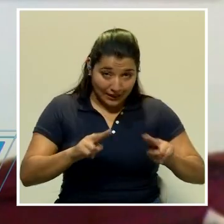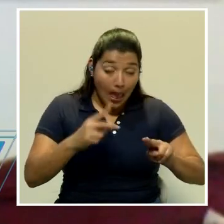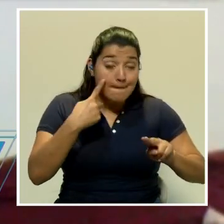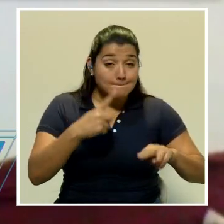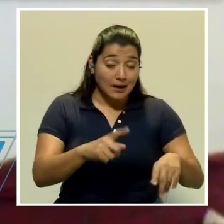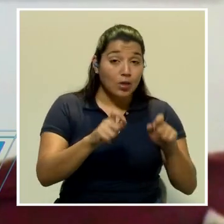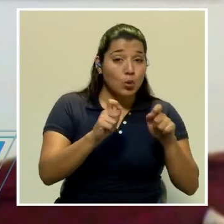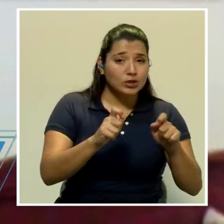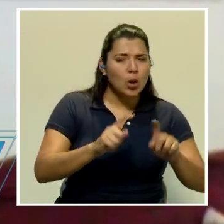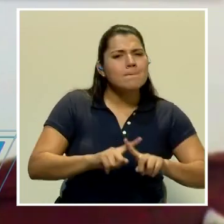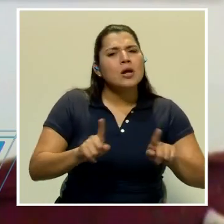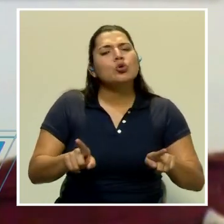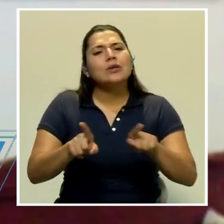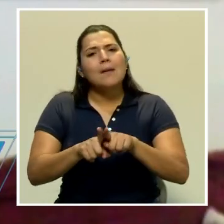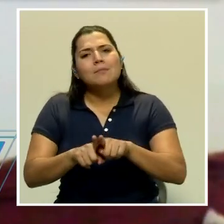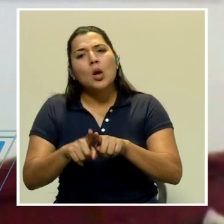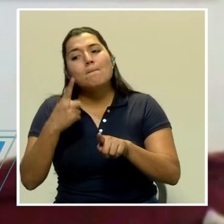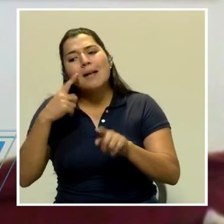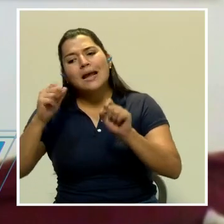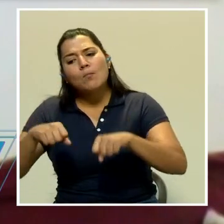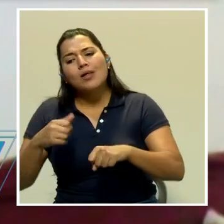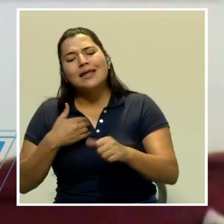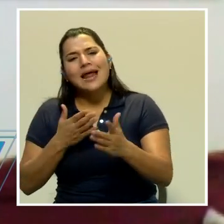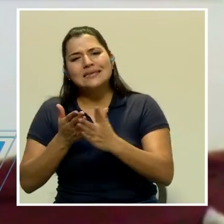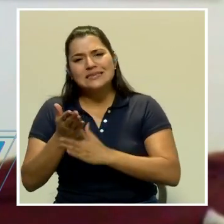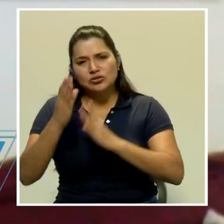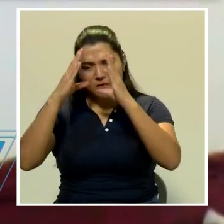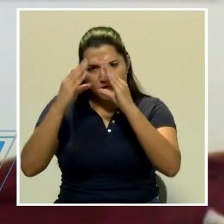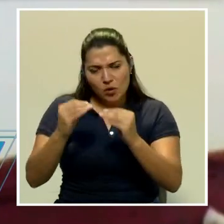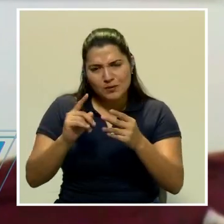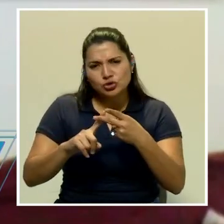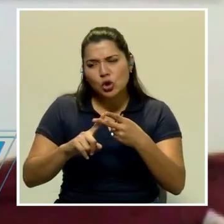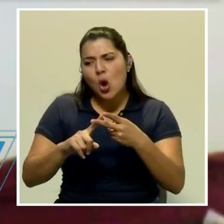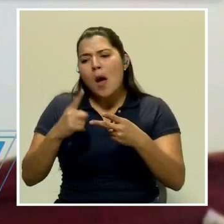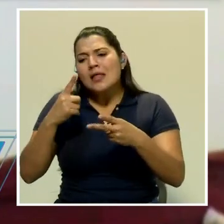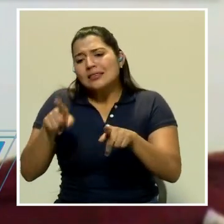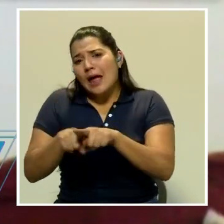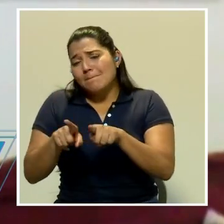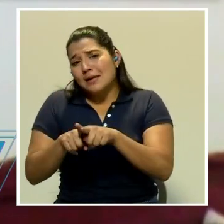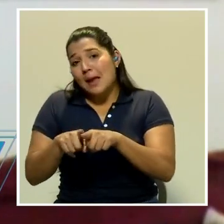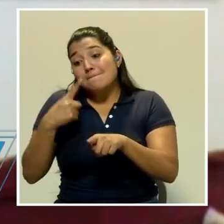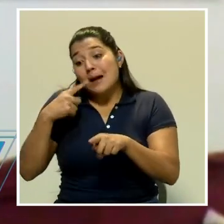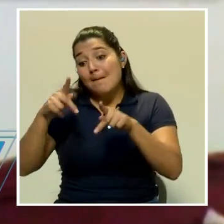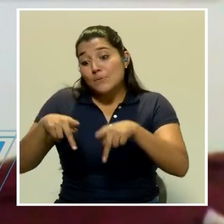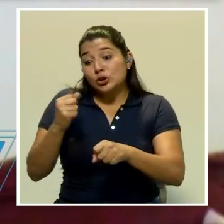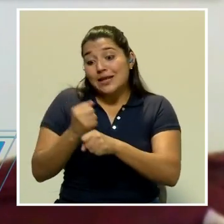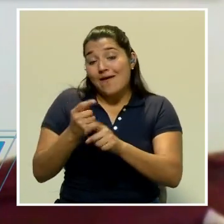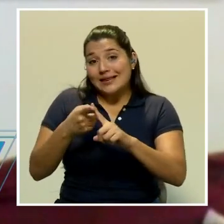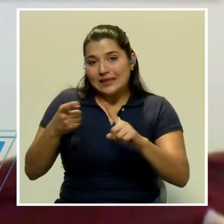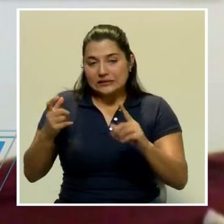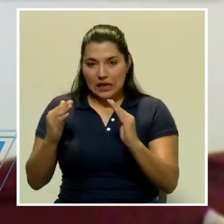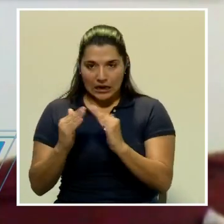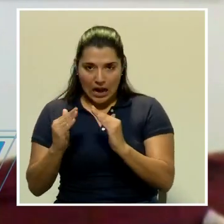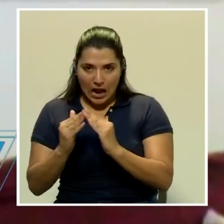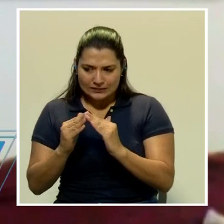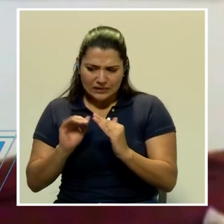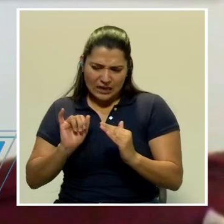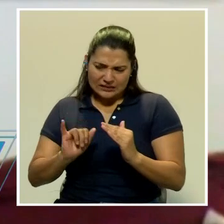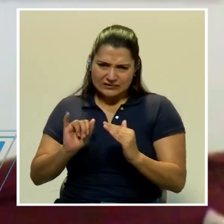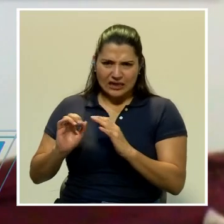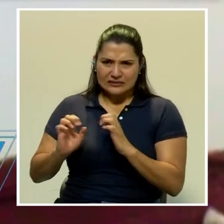sino también por el acceso a la información, también por el tema del teletrabajo, que también es una conducta, es una